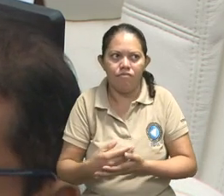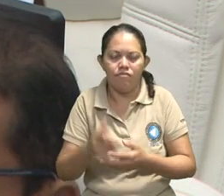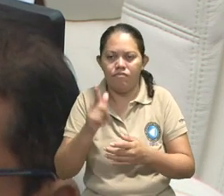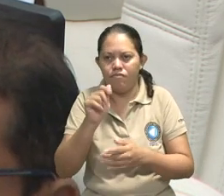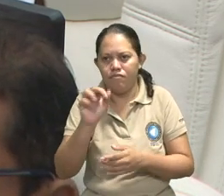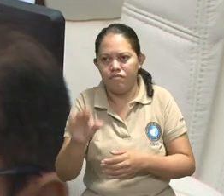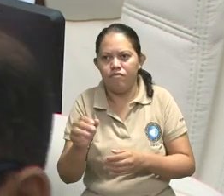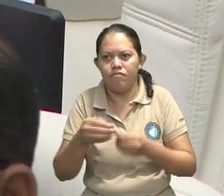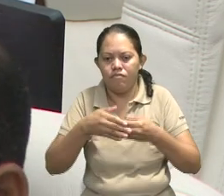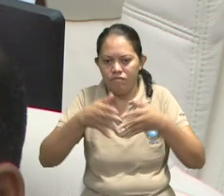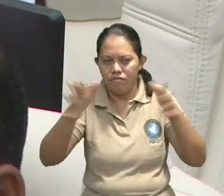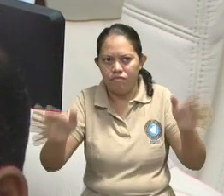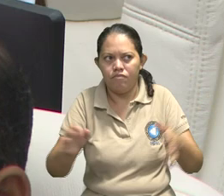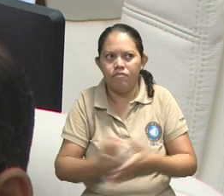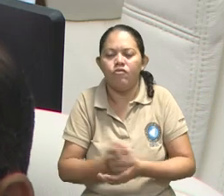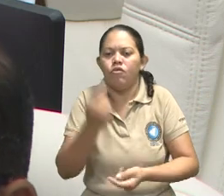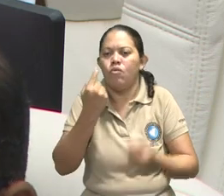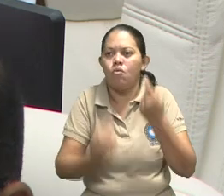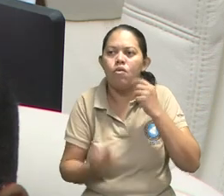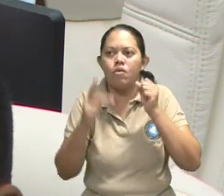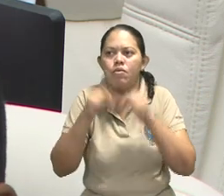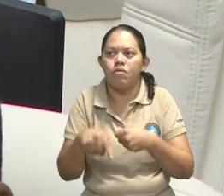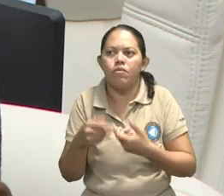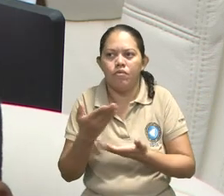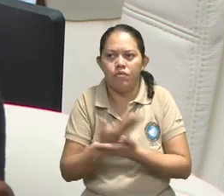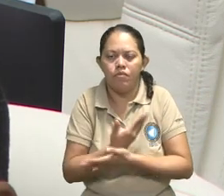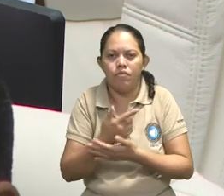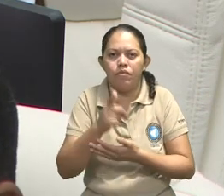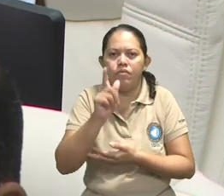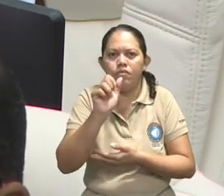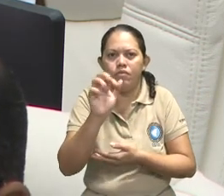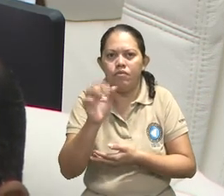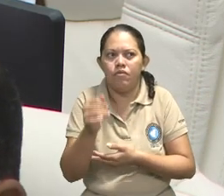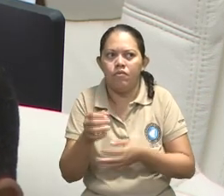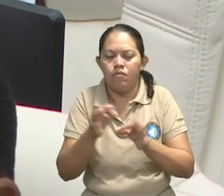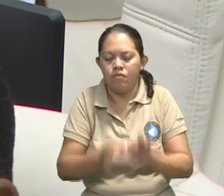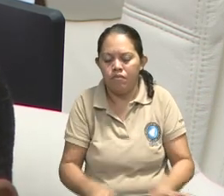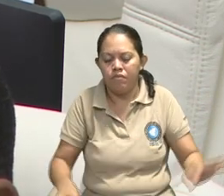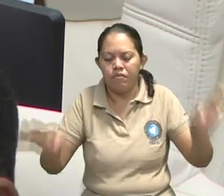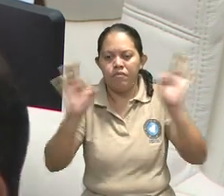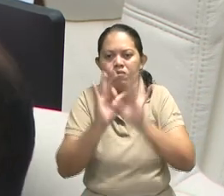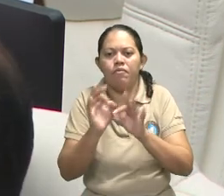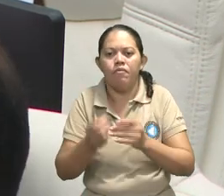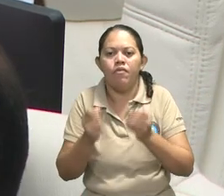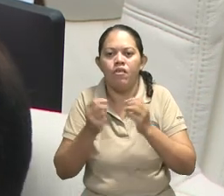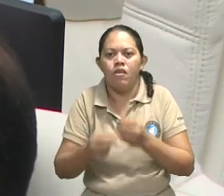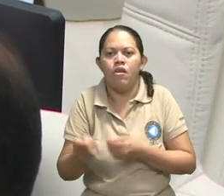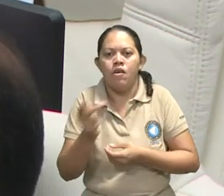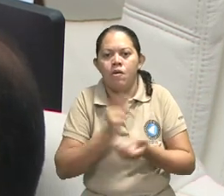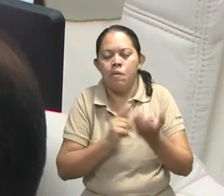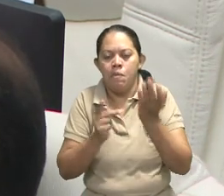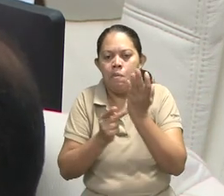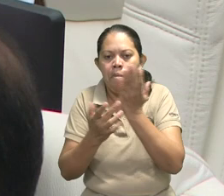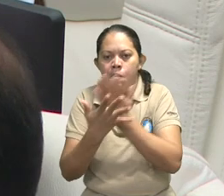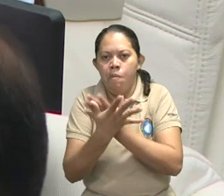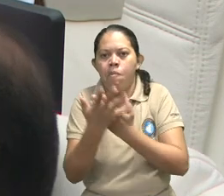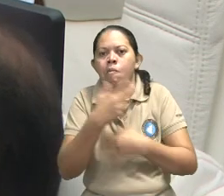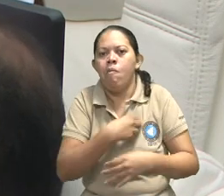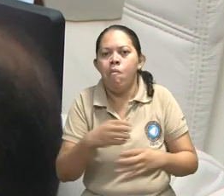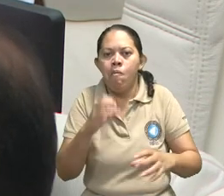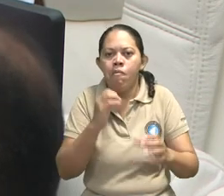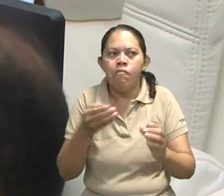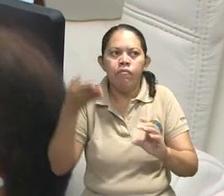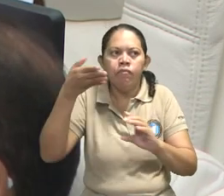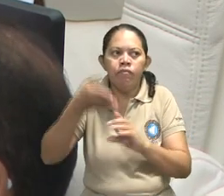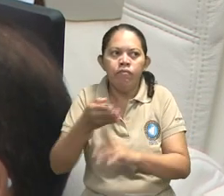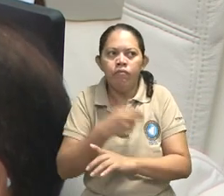atención al público, con lo cual se logra brindar atención directa y oportuna a los usuarios de las telecomunicaciones y servicios